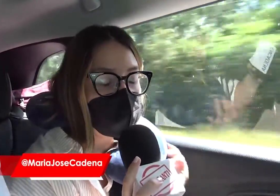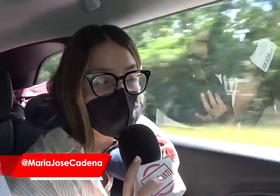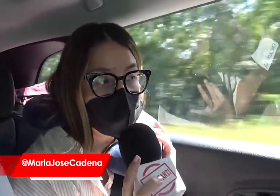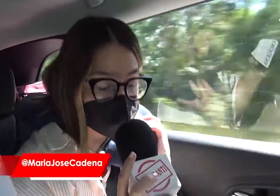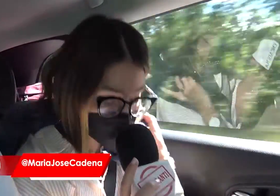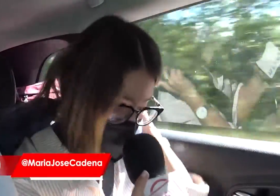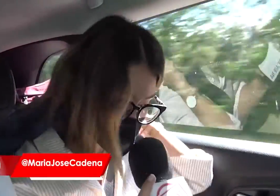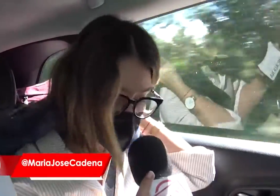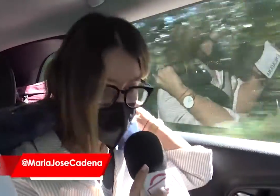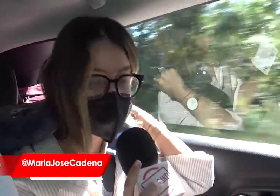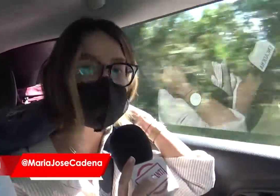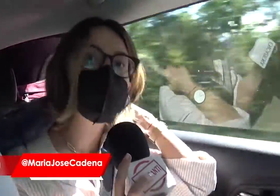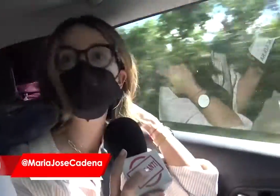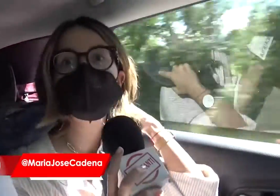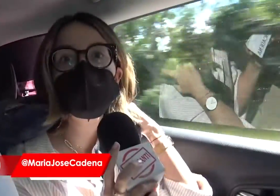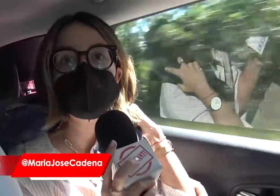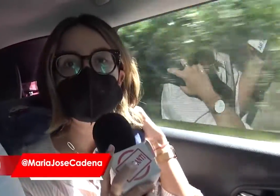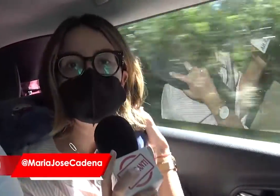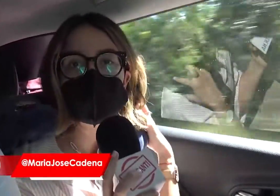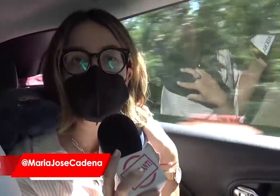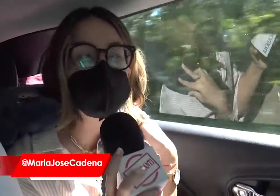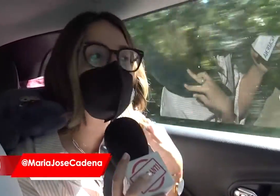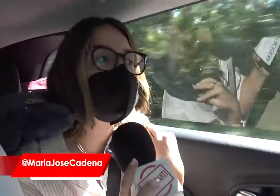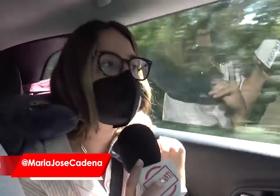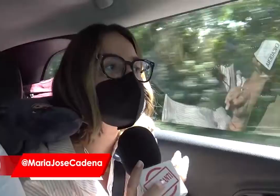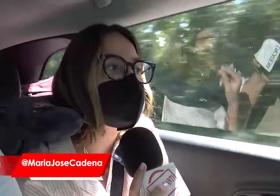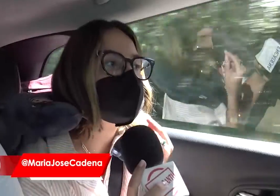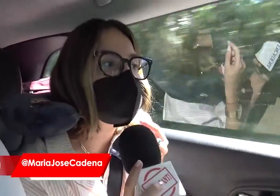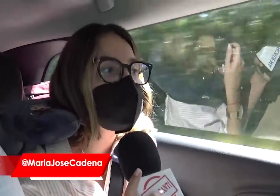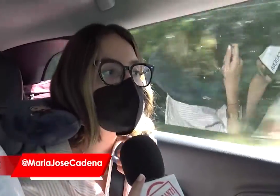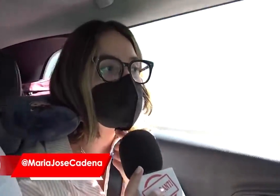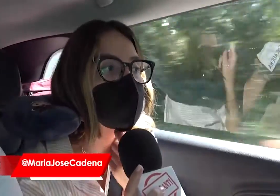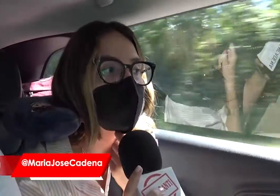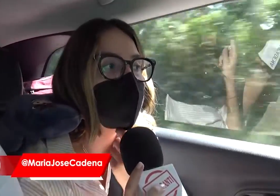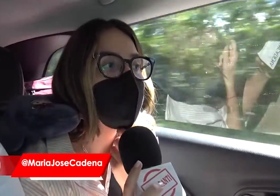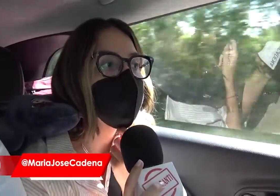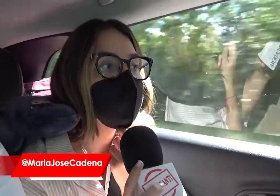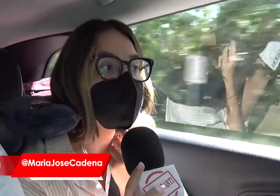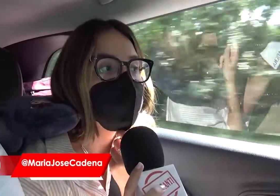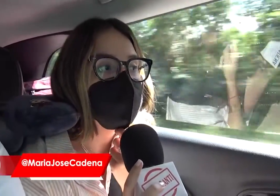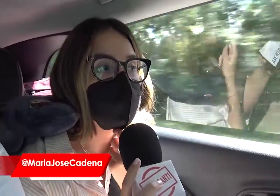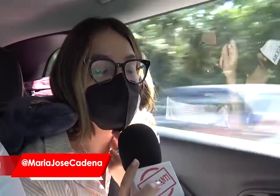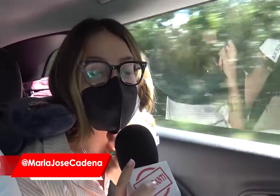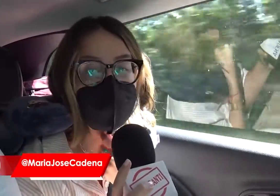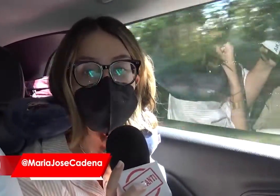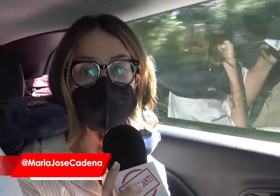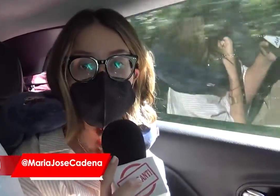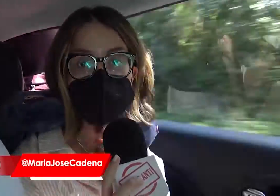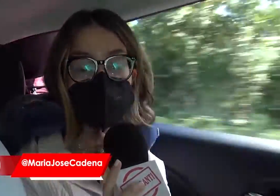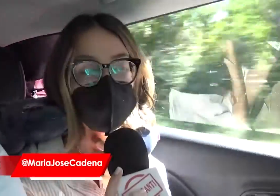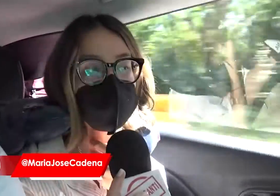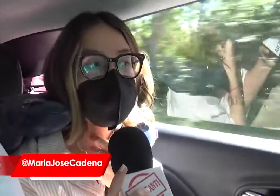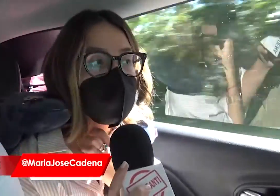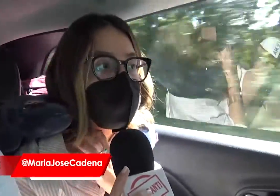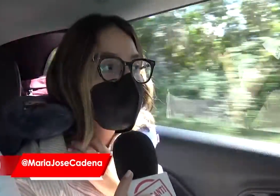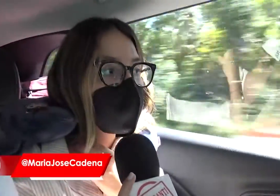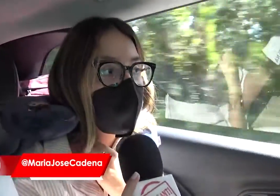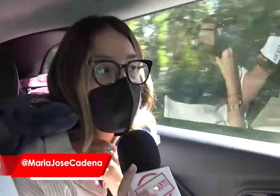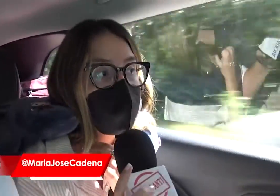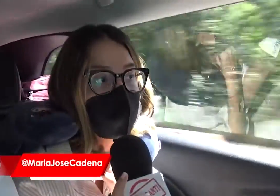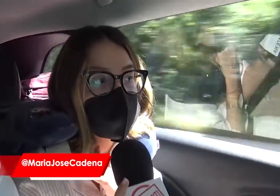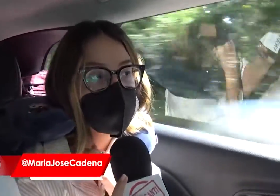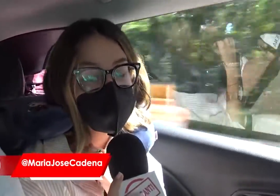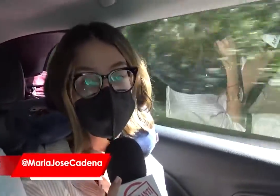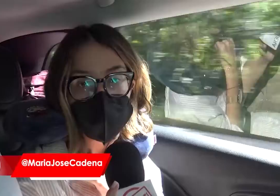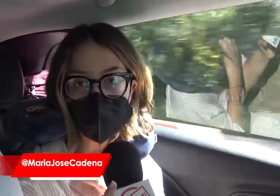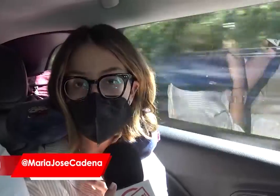ver pues cómo está este tianguis turístico organizado por la Secretaría de Turismo de Yucatán y a nivel